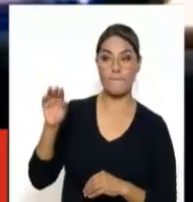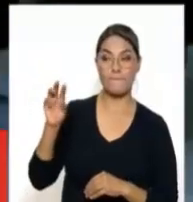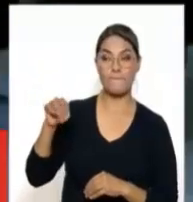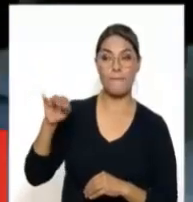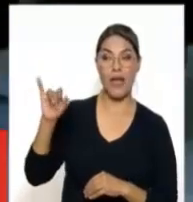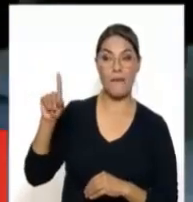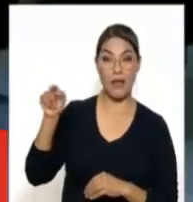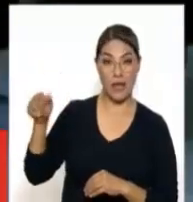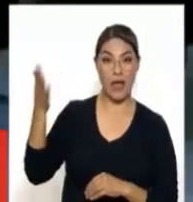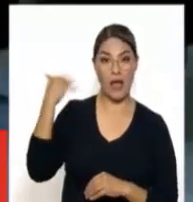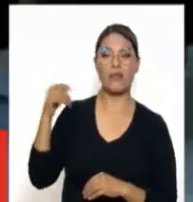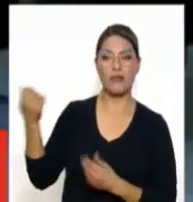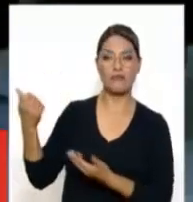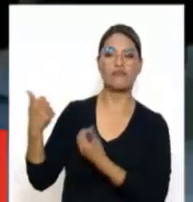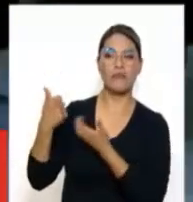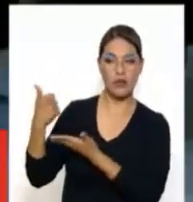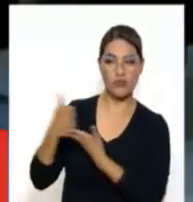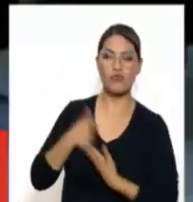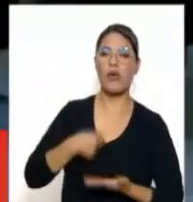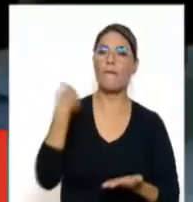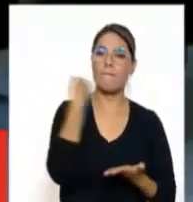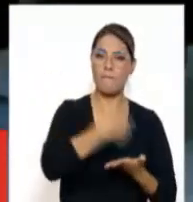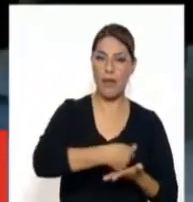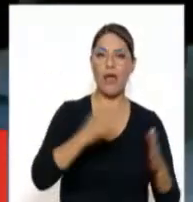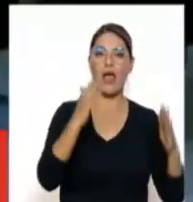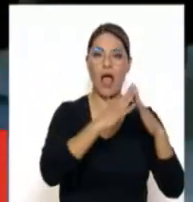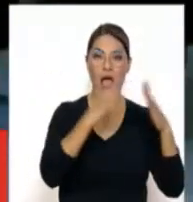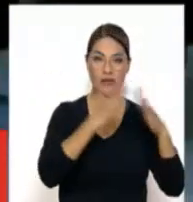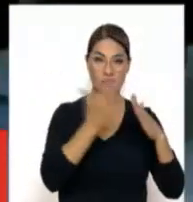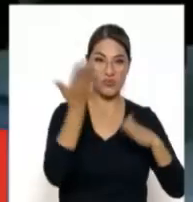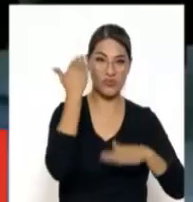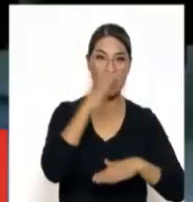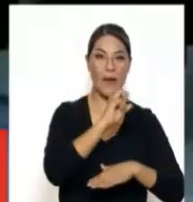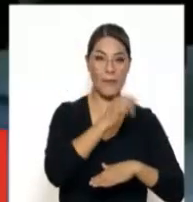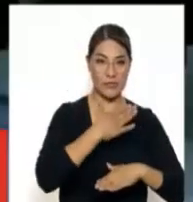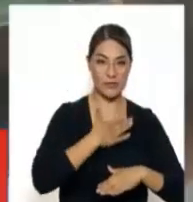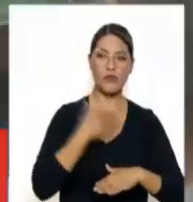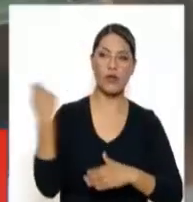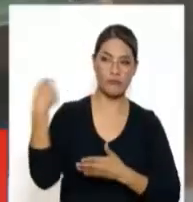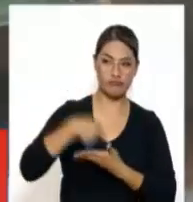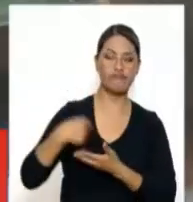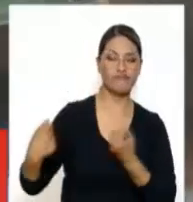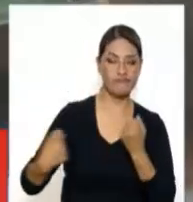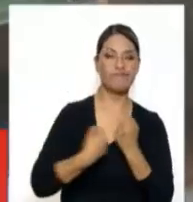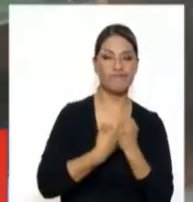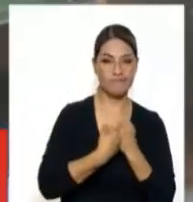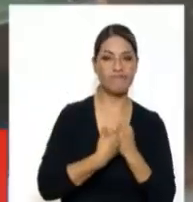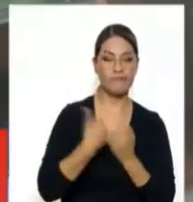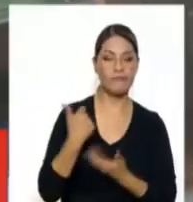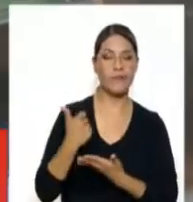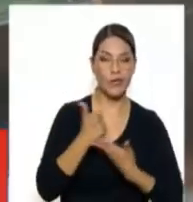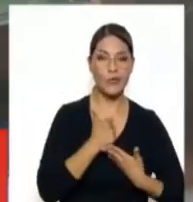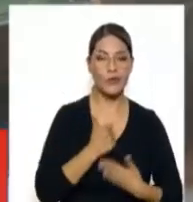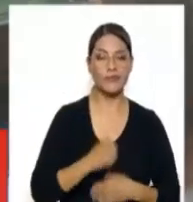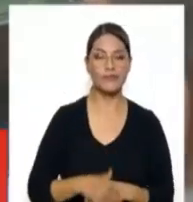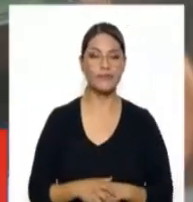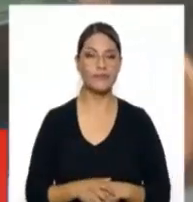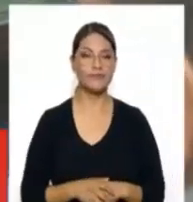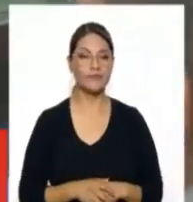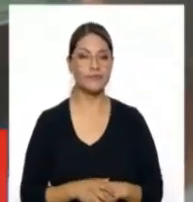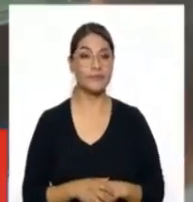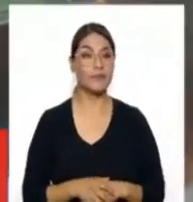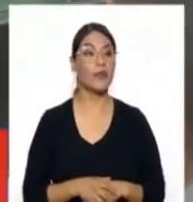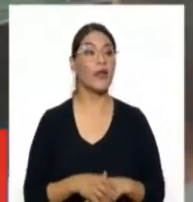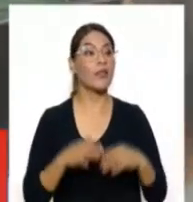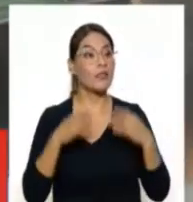a terminar de pagar su casa de la urbanización Camacho en el distrito de La Molina. Y después me enteré que